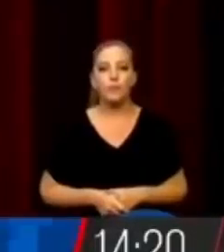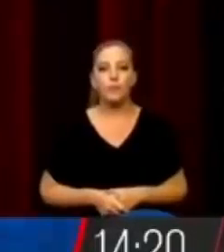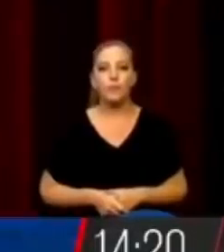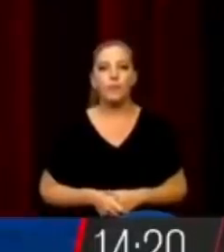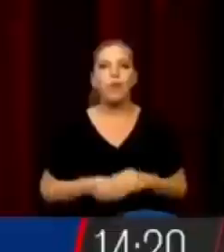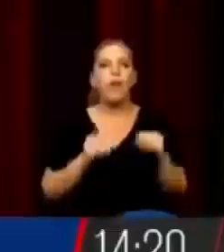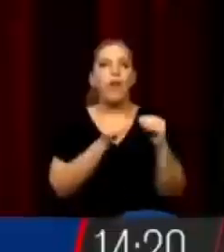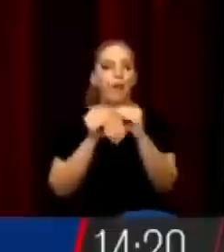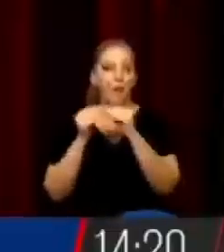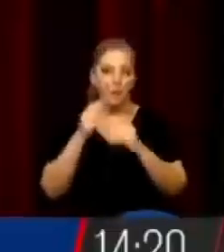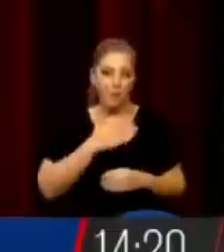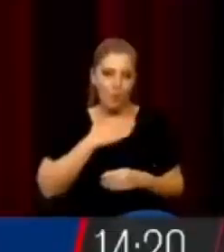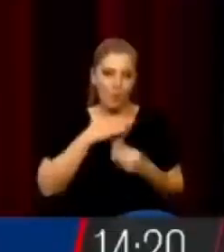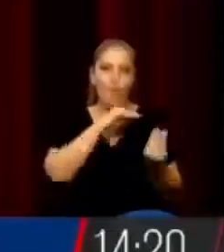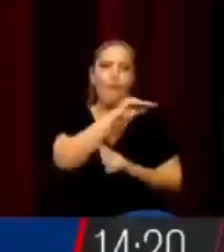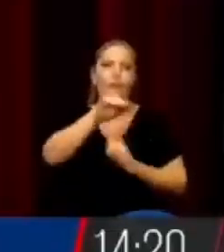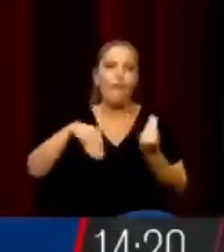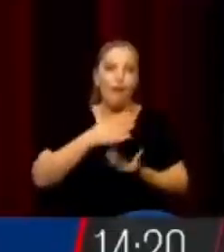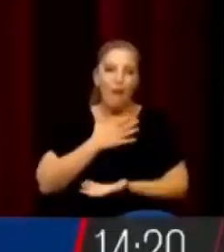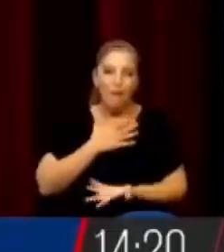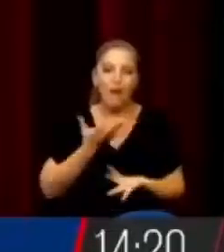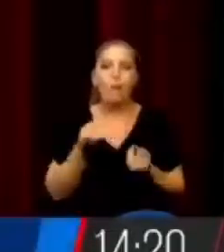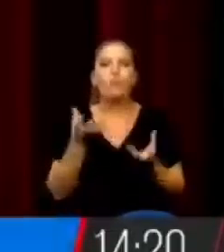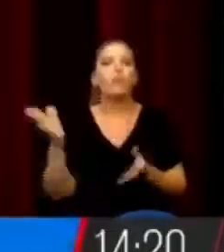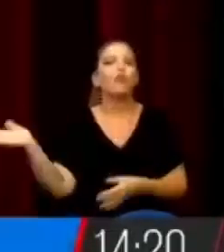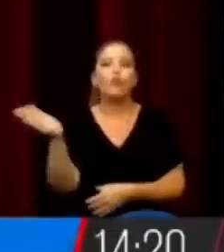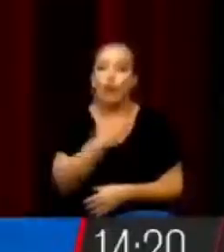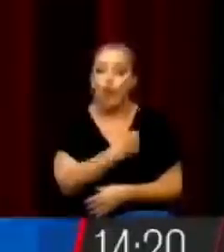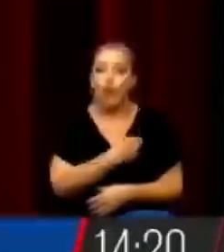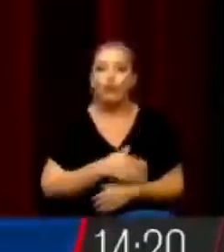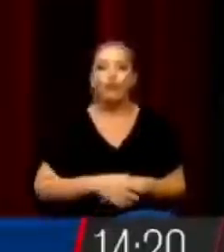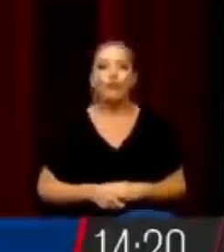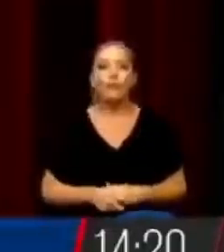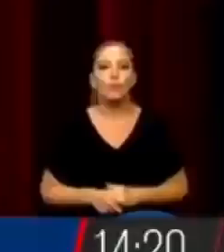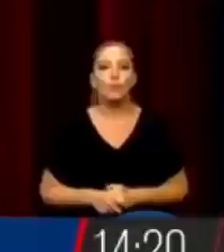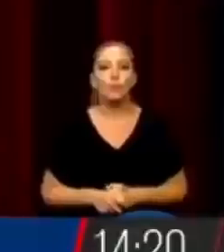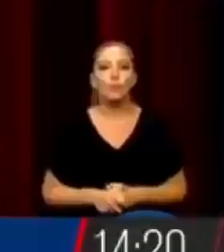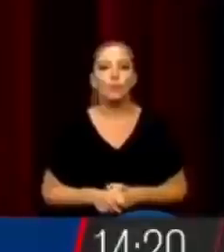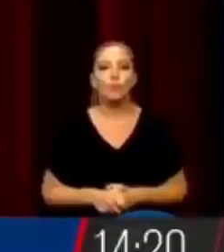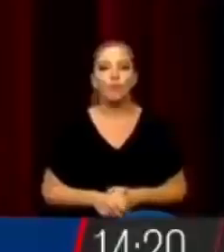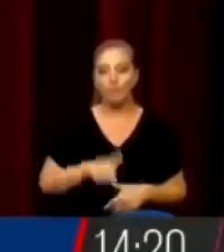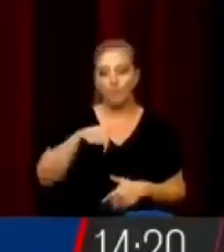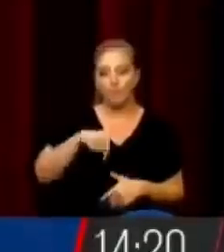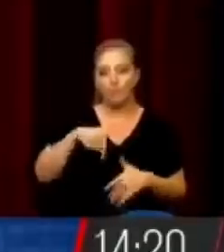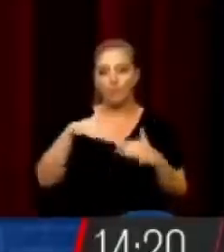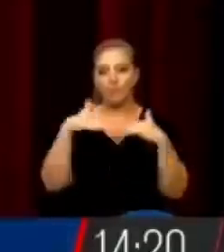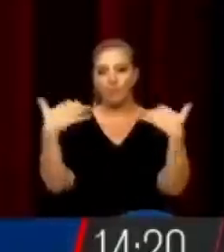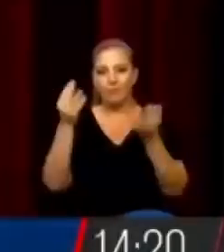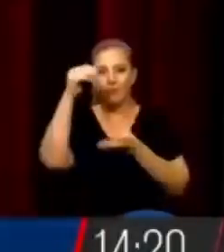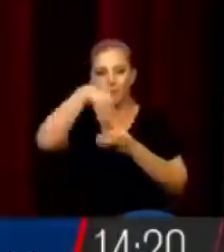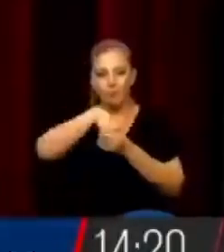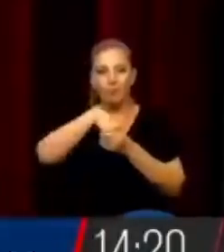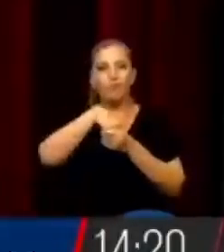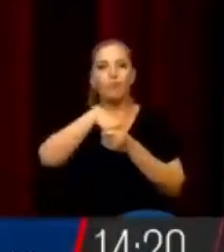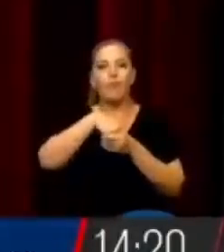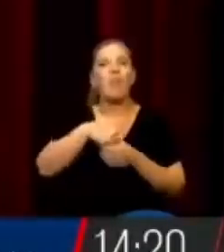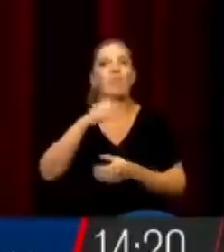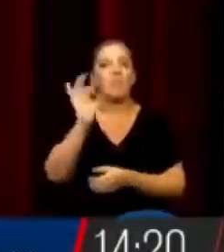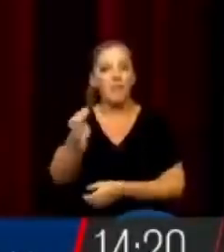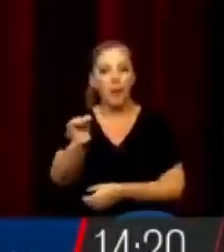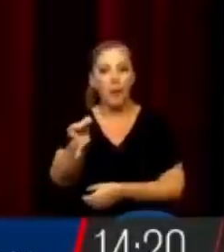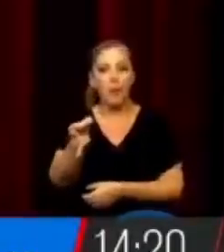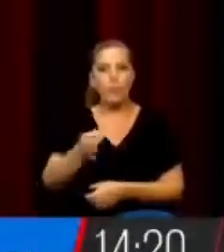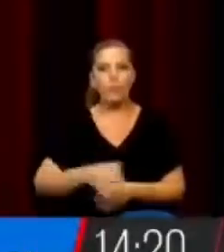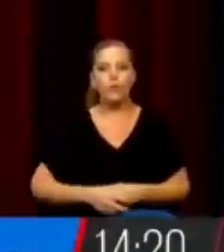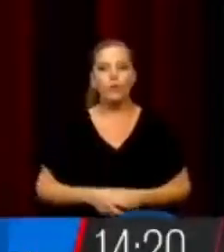mis compañeros y a mi familia, porque todos los que estamos en este cuerpo sabemos que más